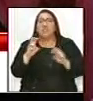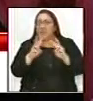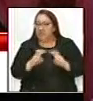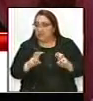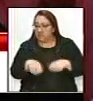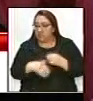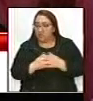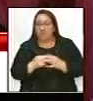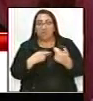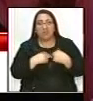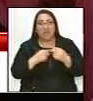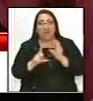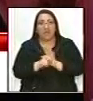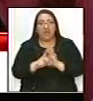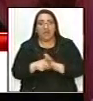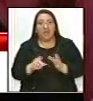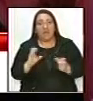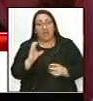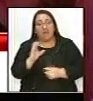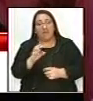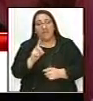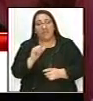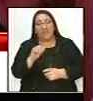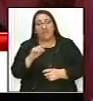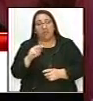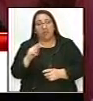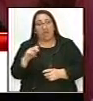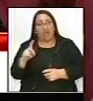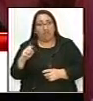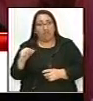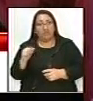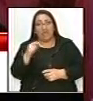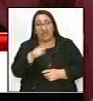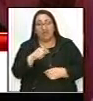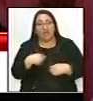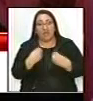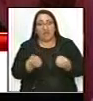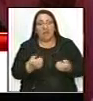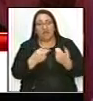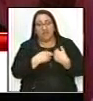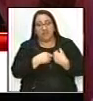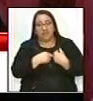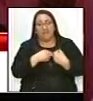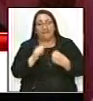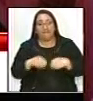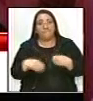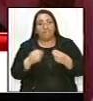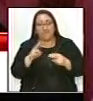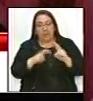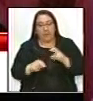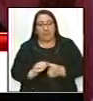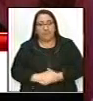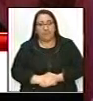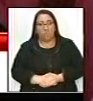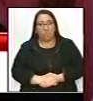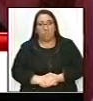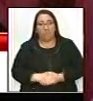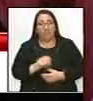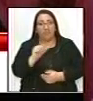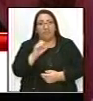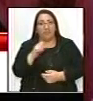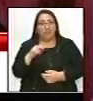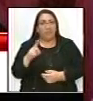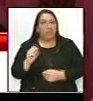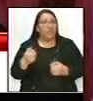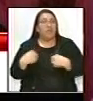de las facultades delegadas? La Cámara de Diputados. Entonces, ellos deben otorgar las facultades y ellos las deben revisar. El Senado no